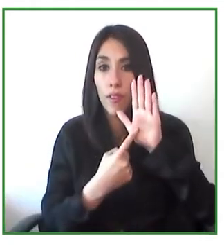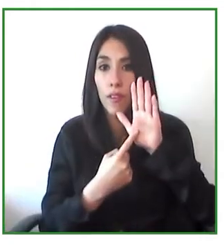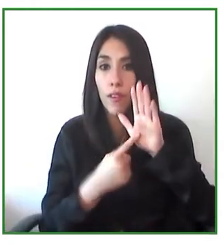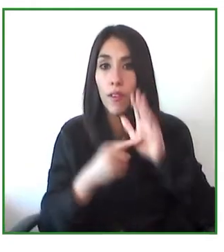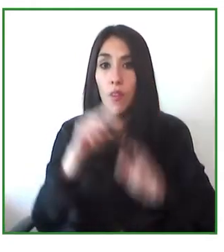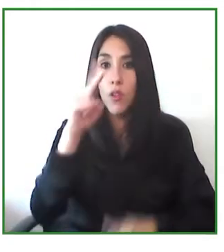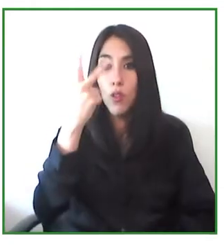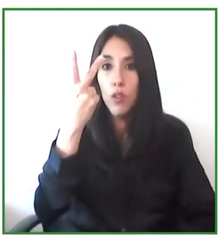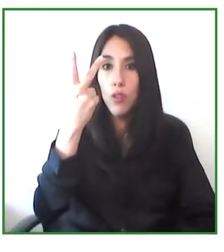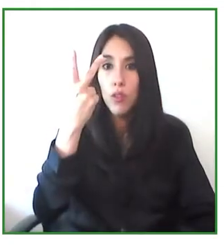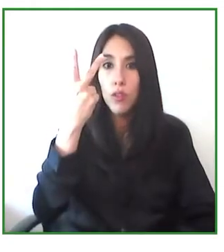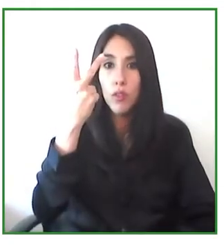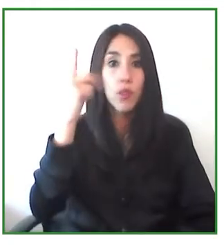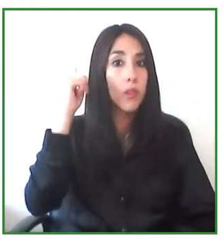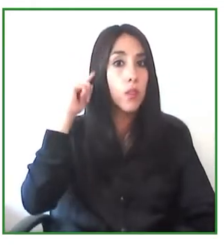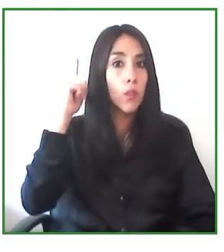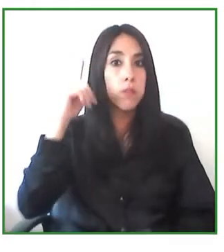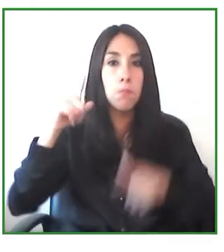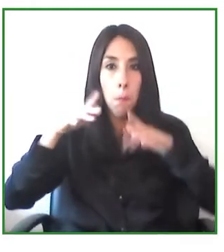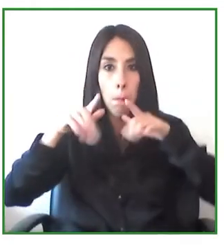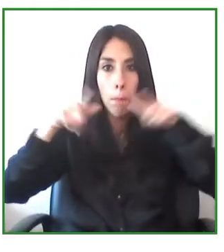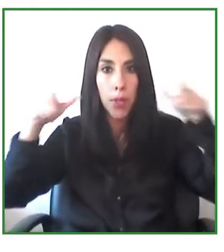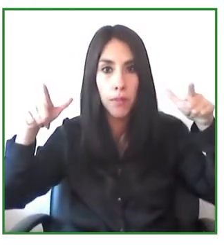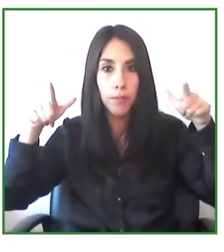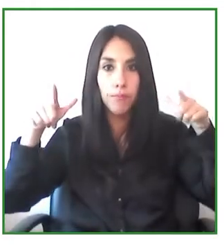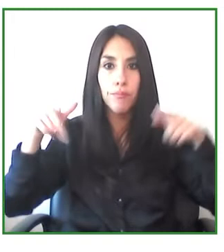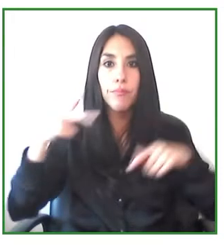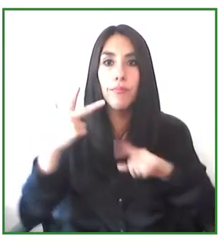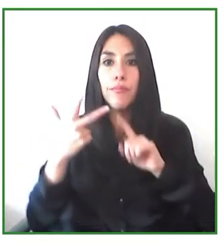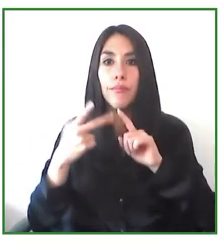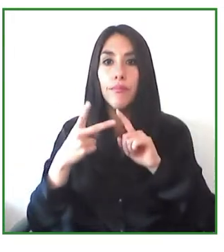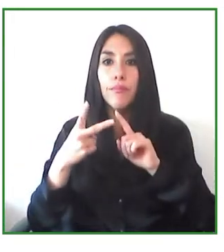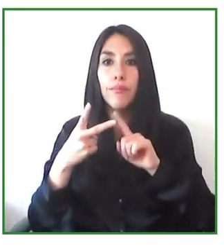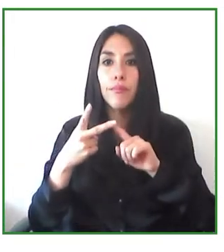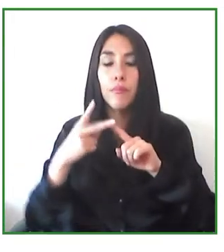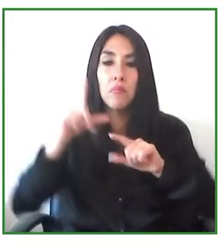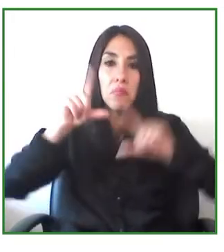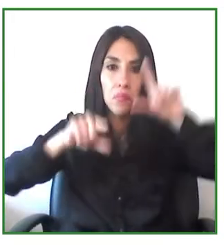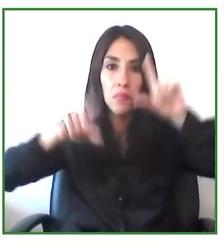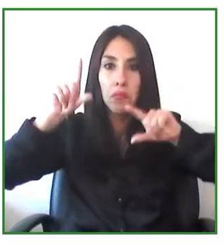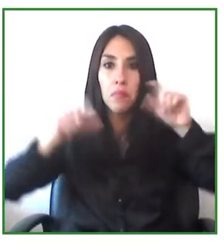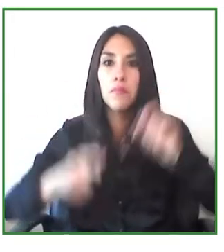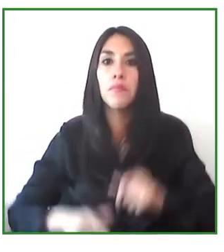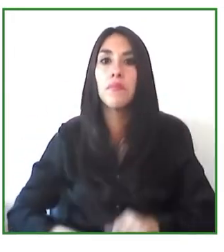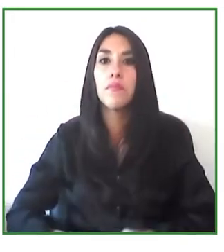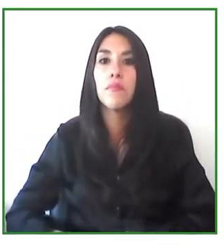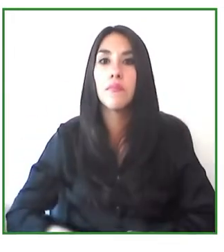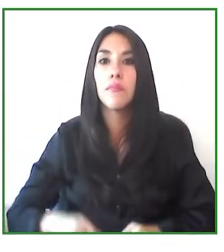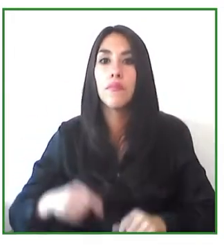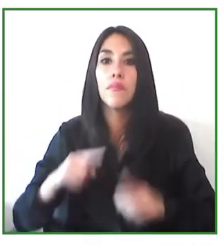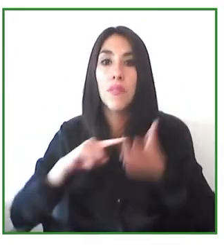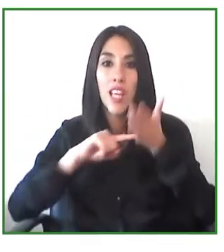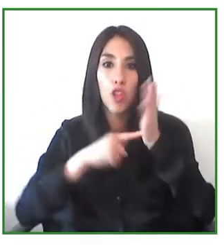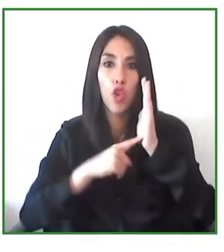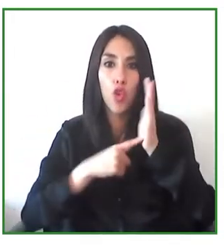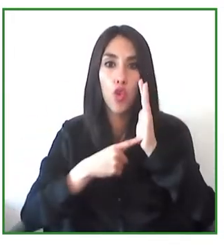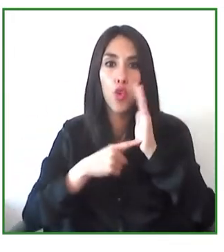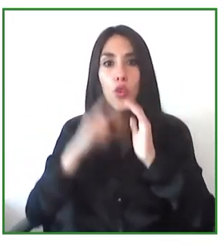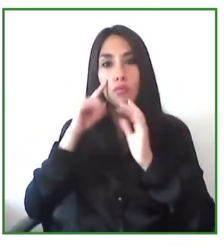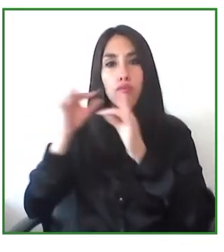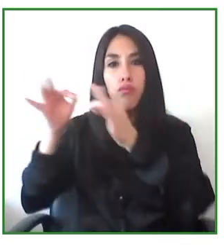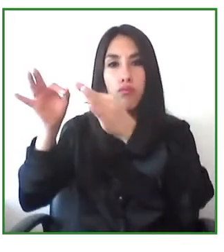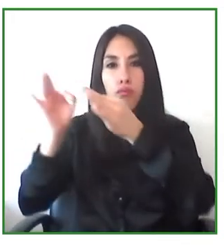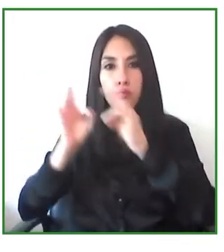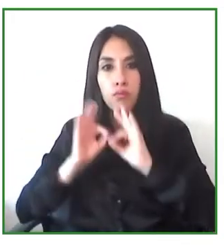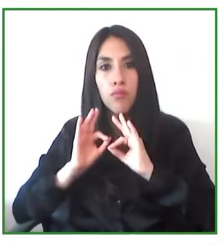hay. Tenemos indicadores e instrumentos con los que, digamos, vamos midiendo esta